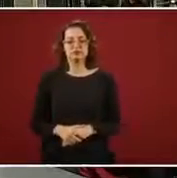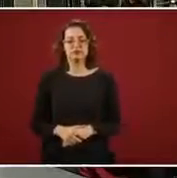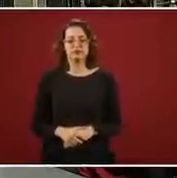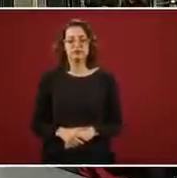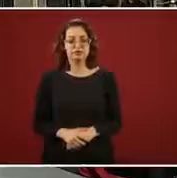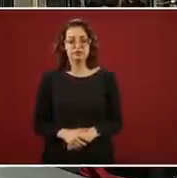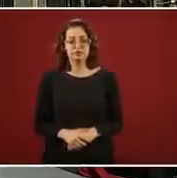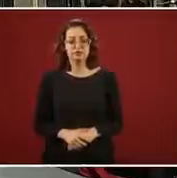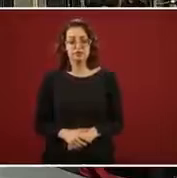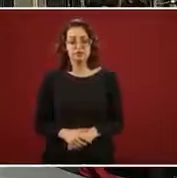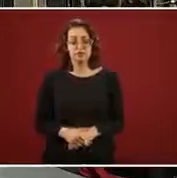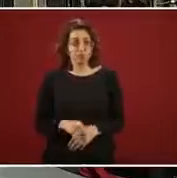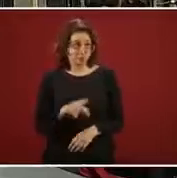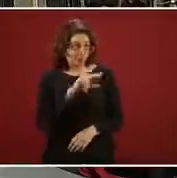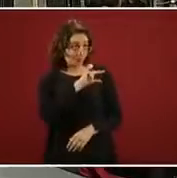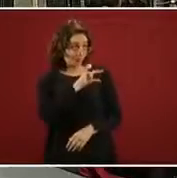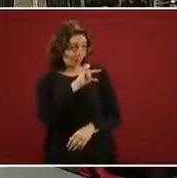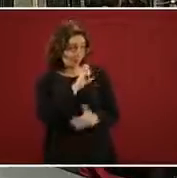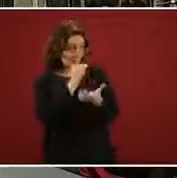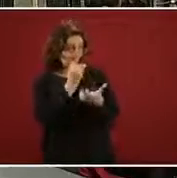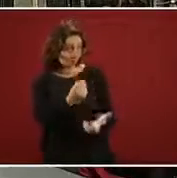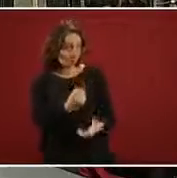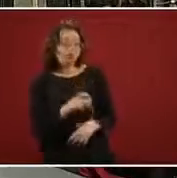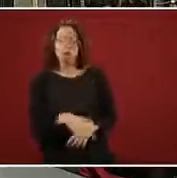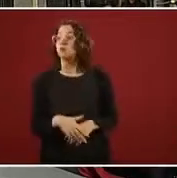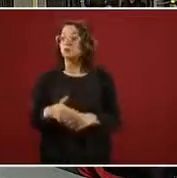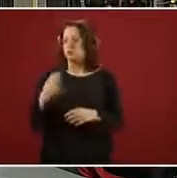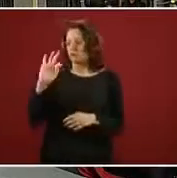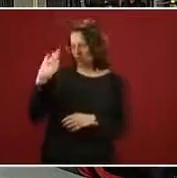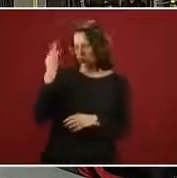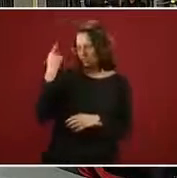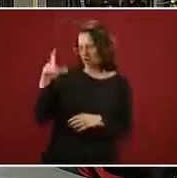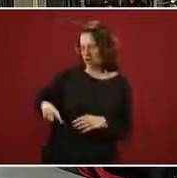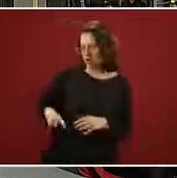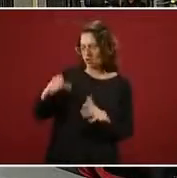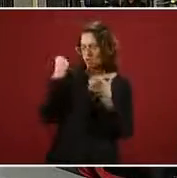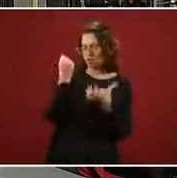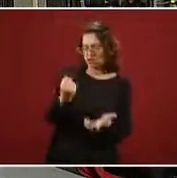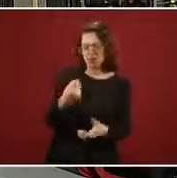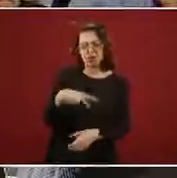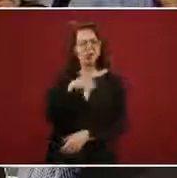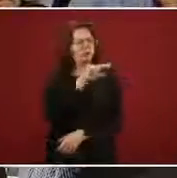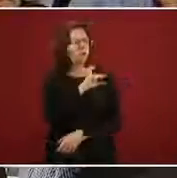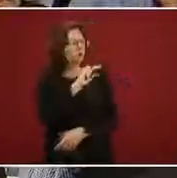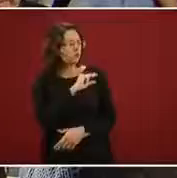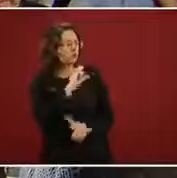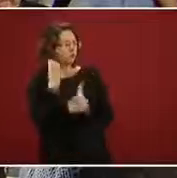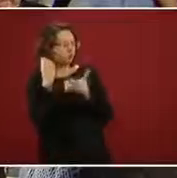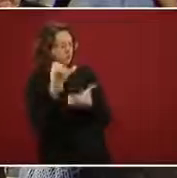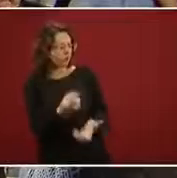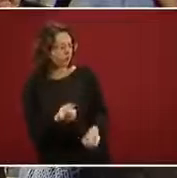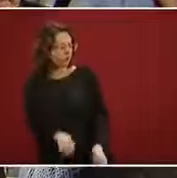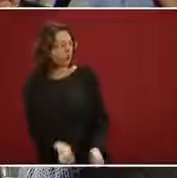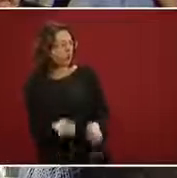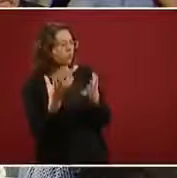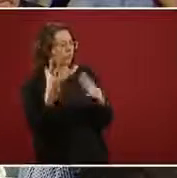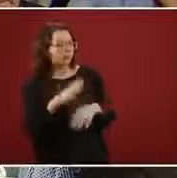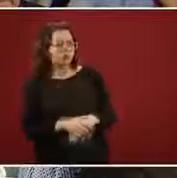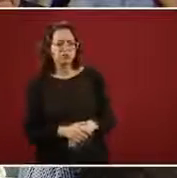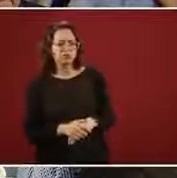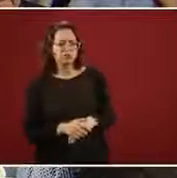Sí, sí, es inversión pública. Ah, ¿y la inversión privada? Inversión